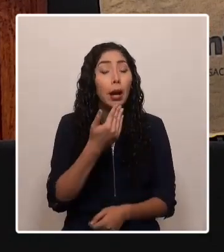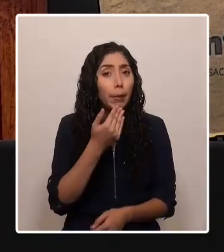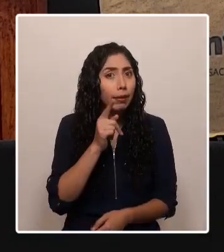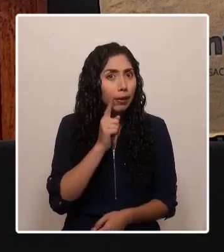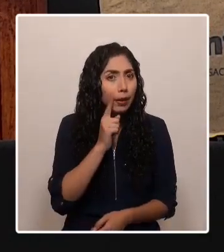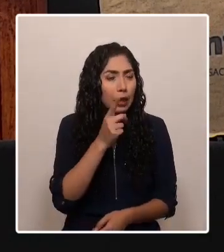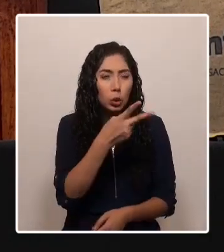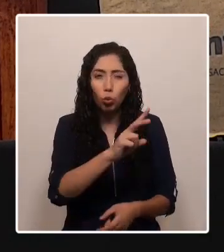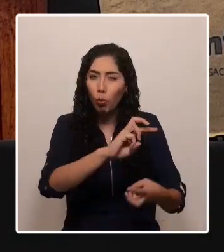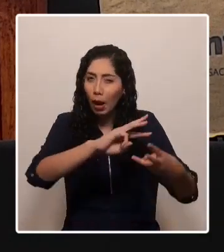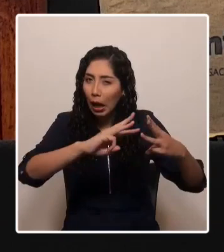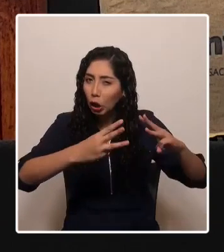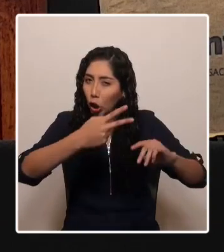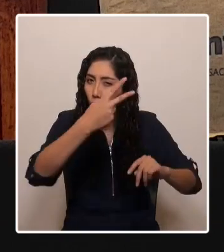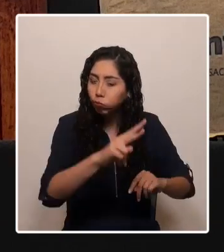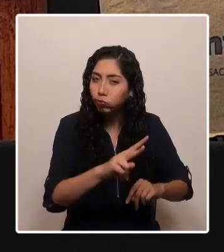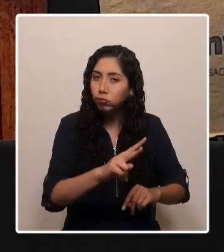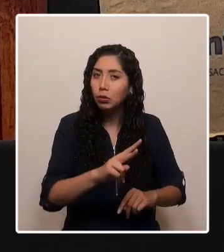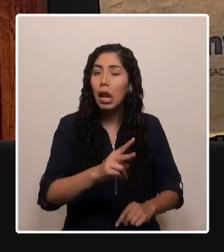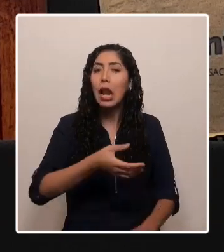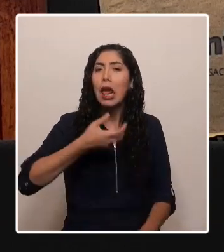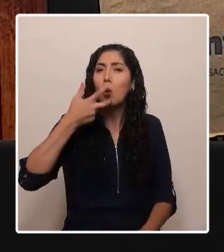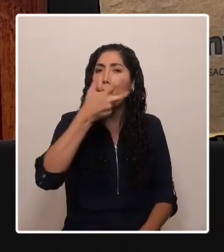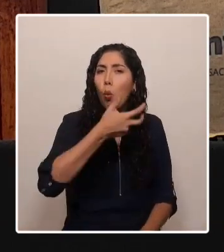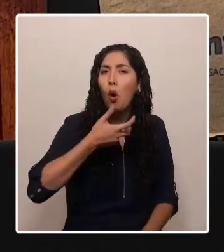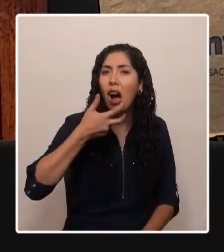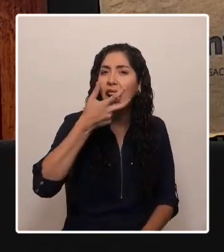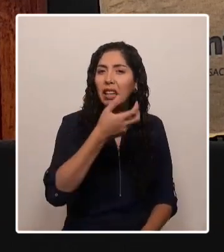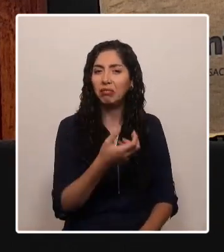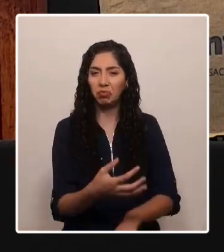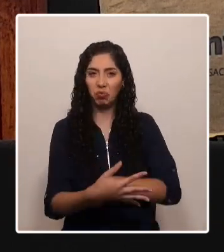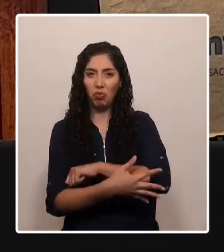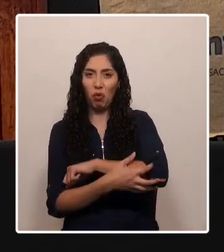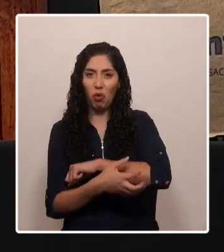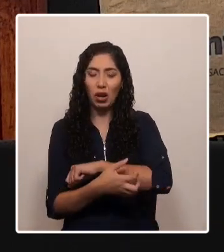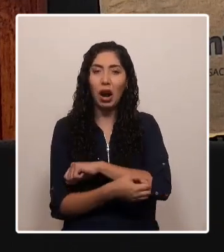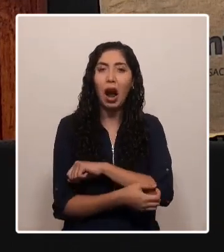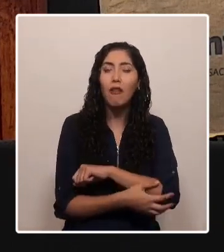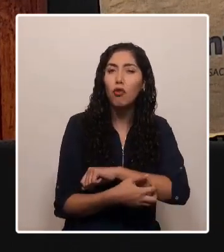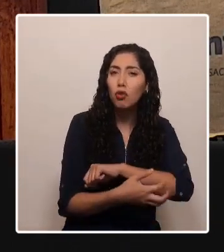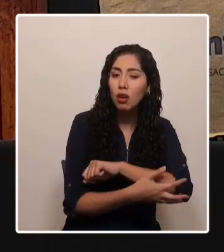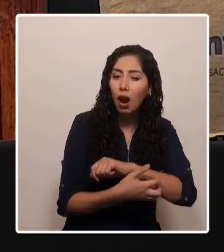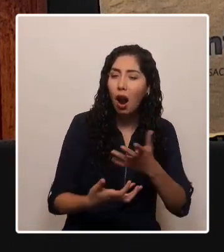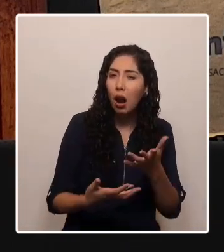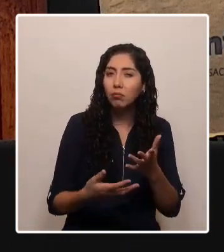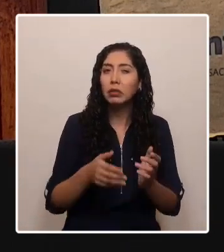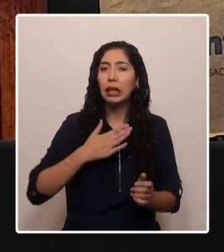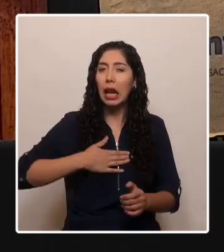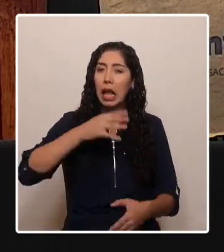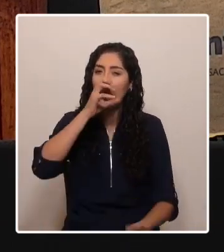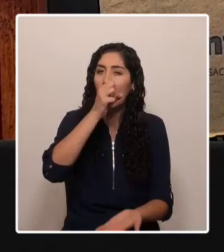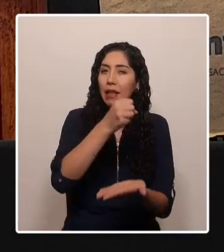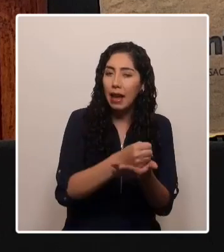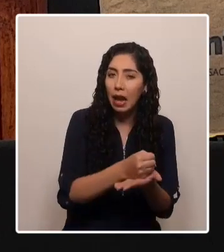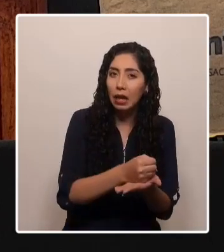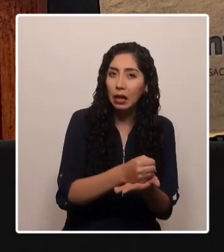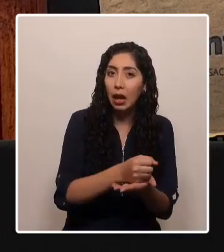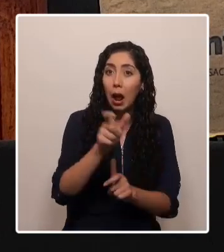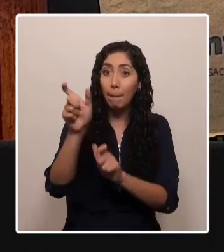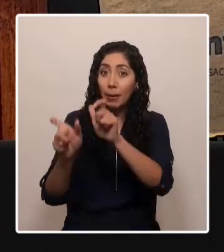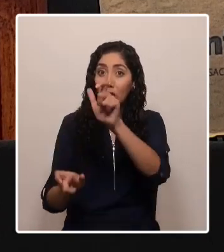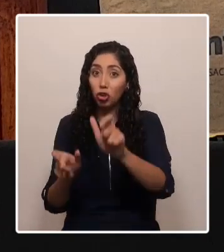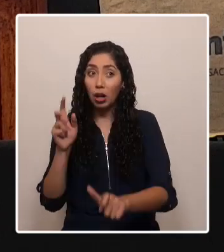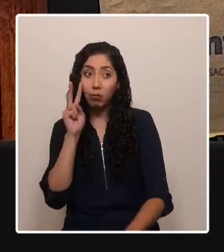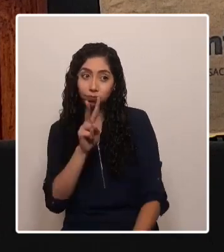se establece con un lenguaje vulgar, avalado por la voluntad deliberada por engañar. Aquellas que son creyentes podrán reconocer